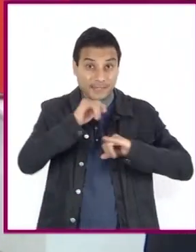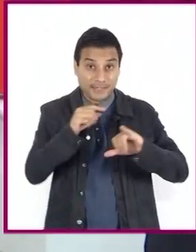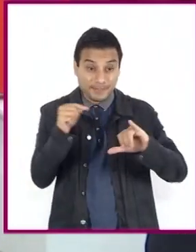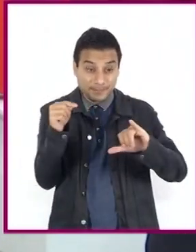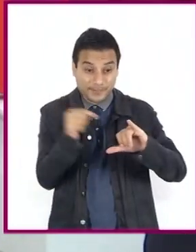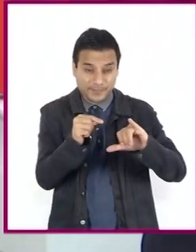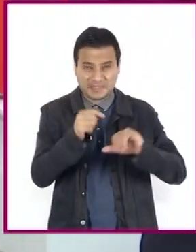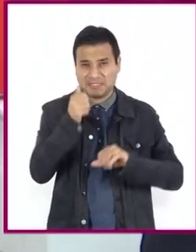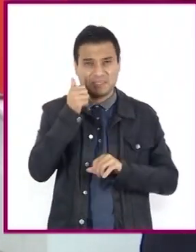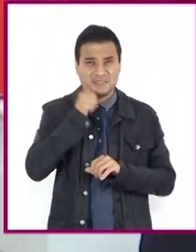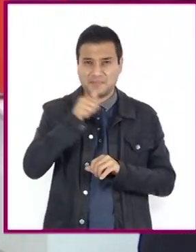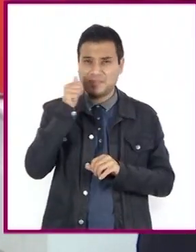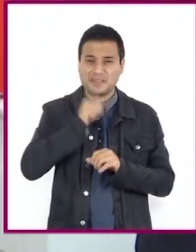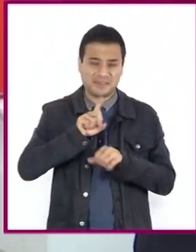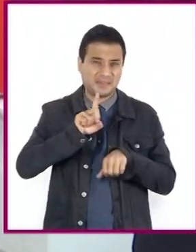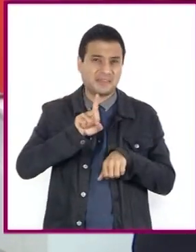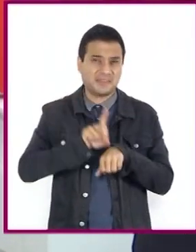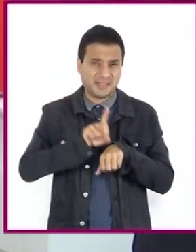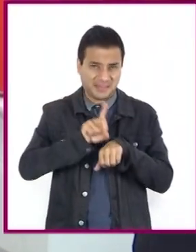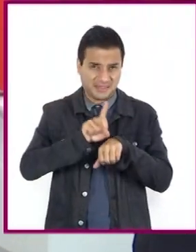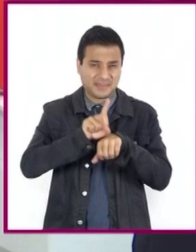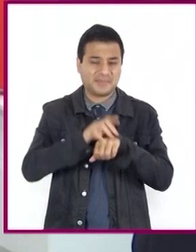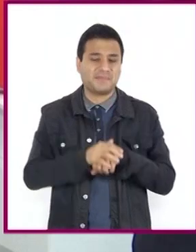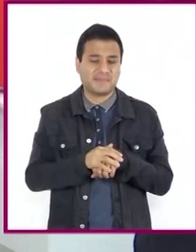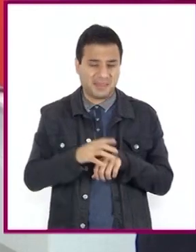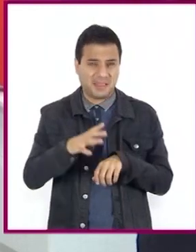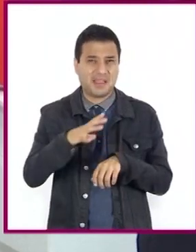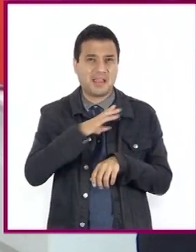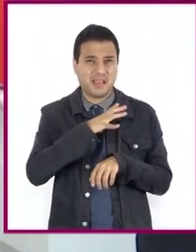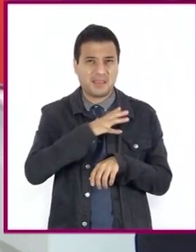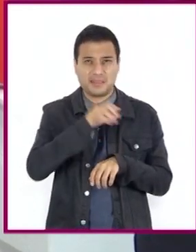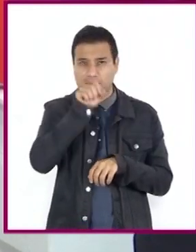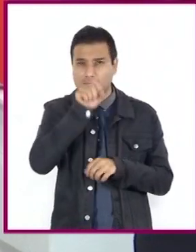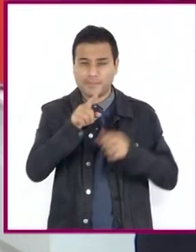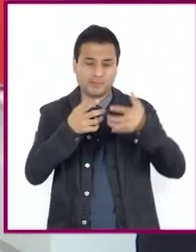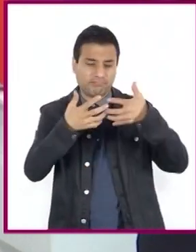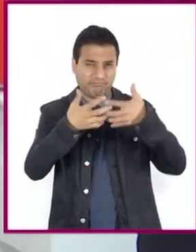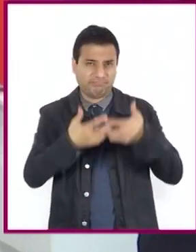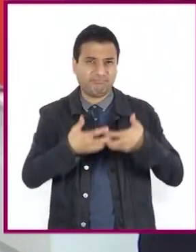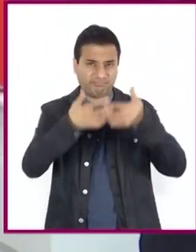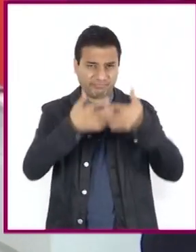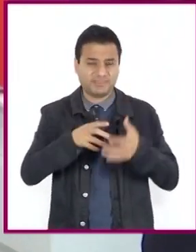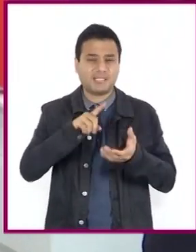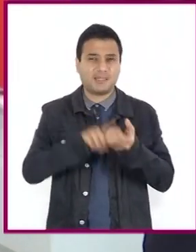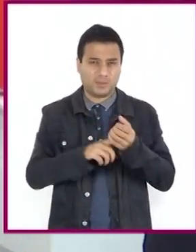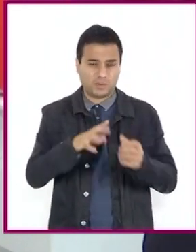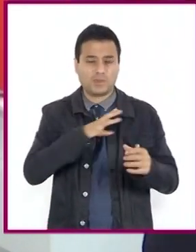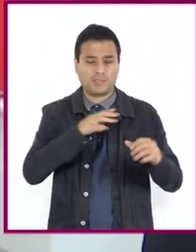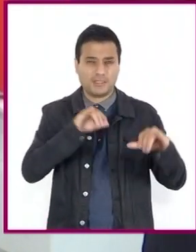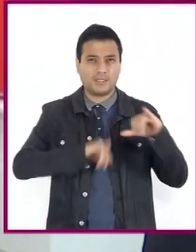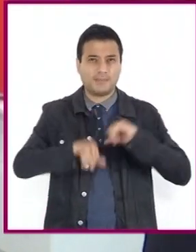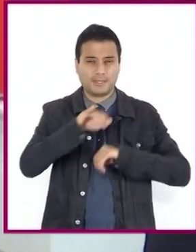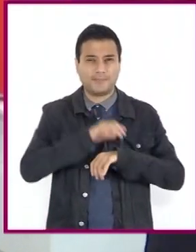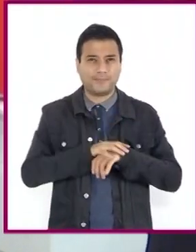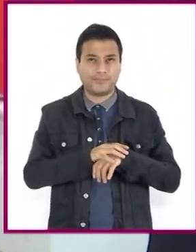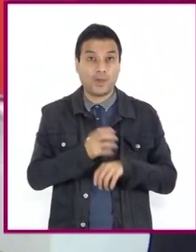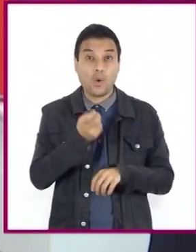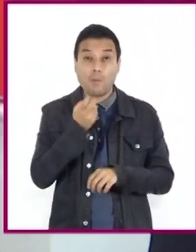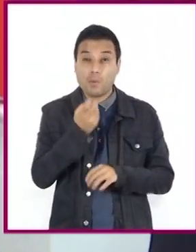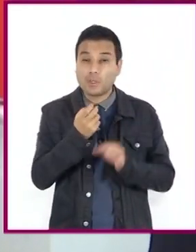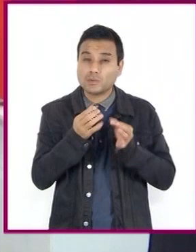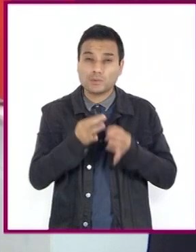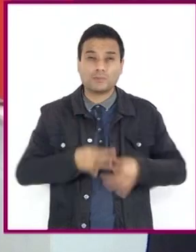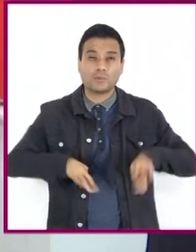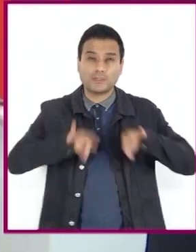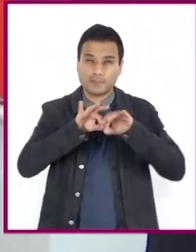de nuestras actividades más cotidianas hasta de complejos procesos industriales de investigación y biológicos. Por esto, es